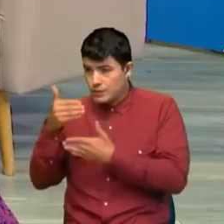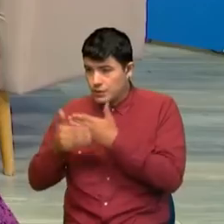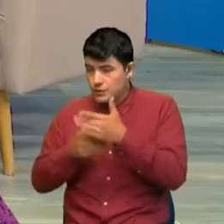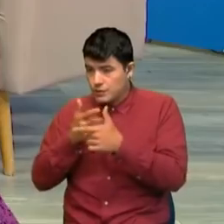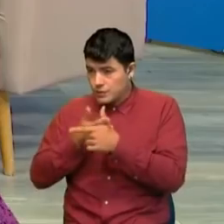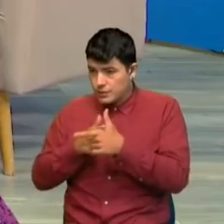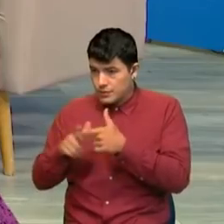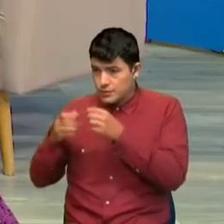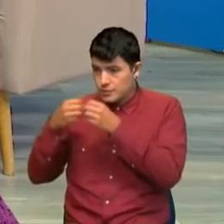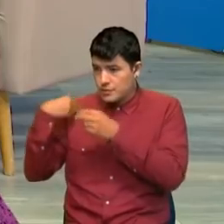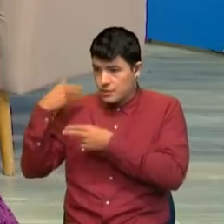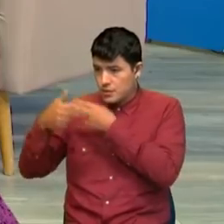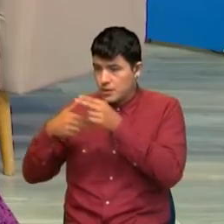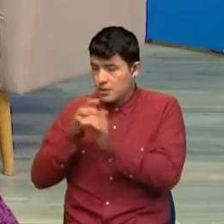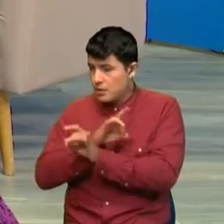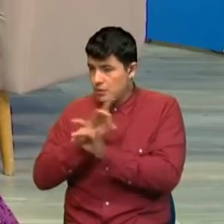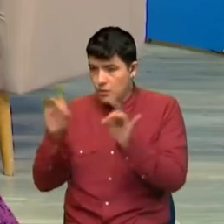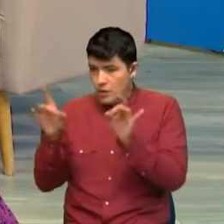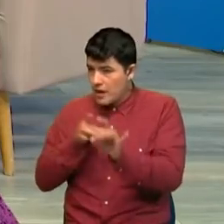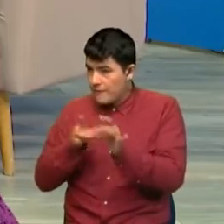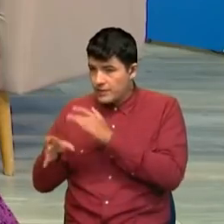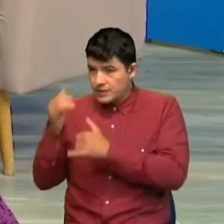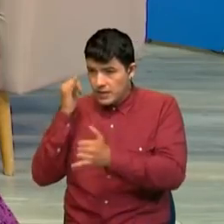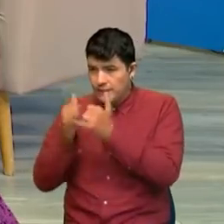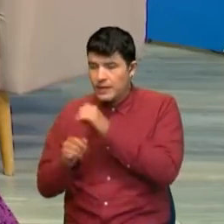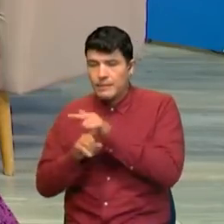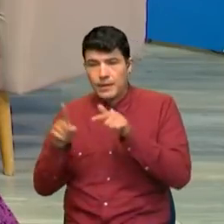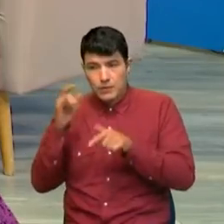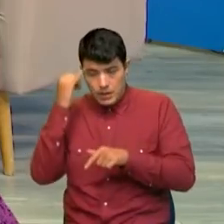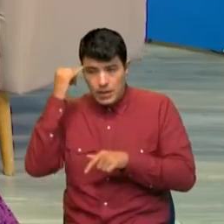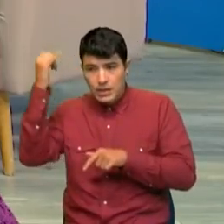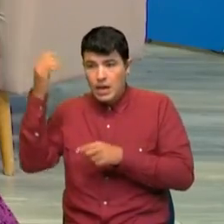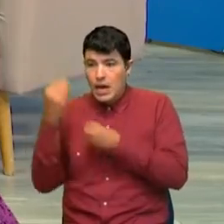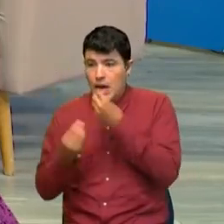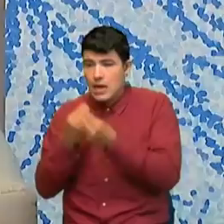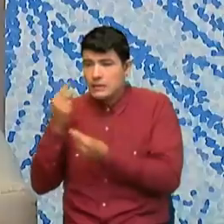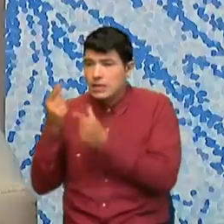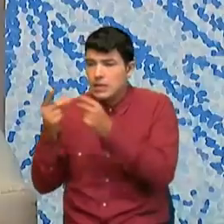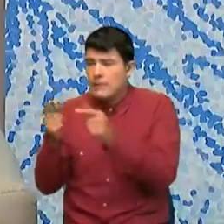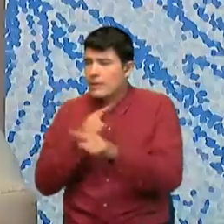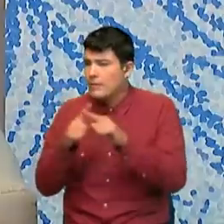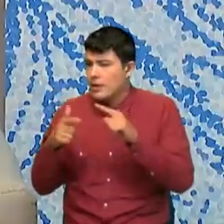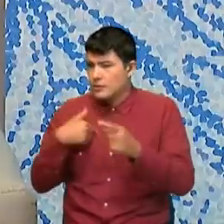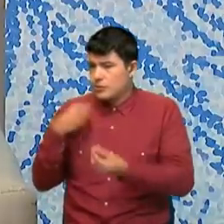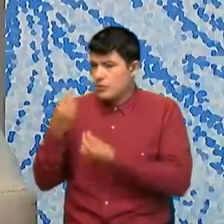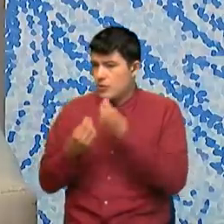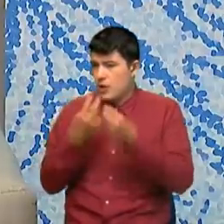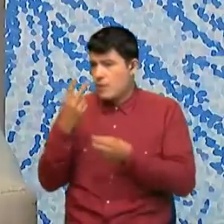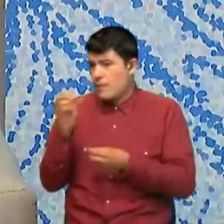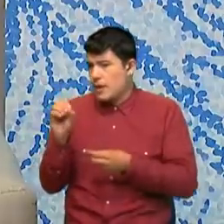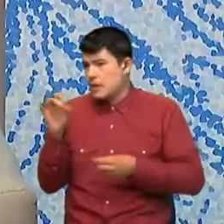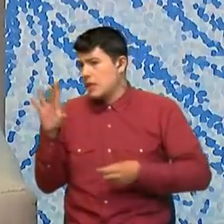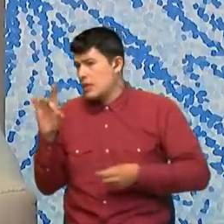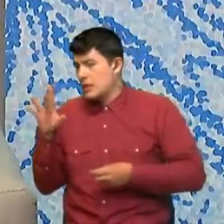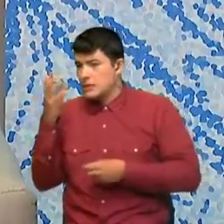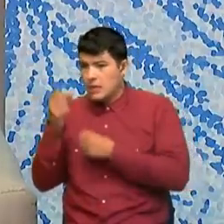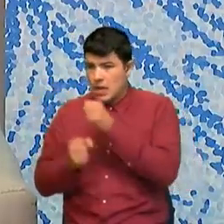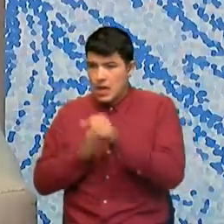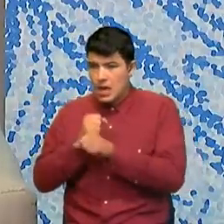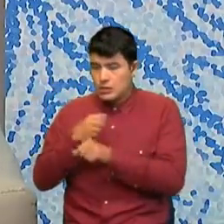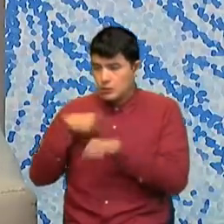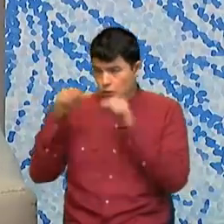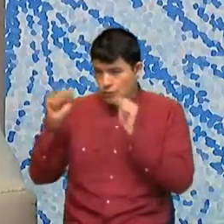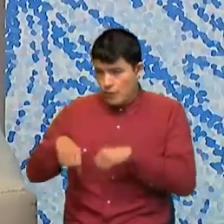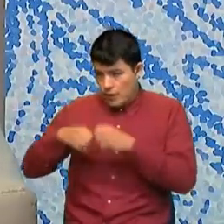prescripción. Lo ideal es hacerlos rápido, pero digamos que porque yo no haga el proceso en 15, 20 años, puedo perder la